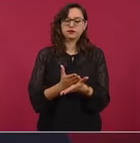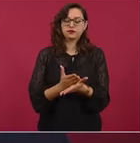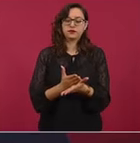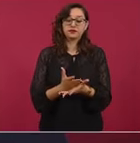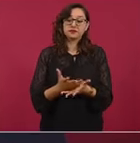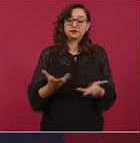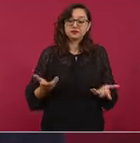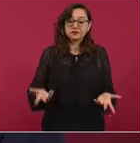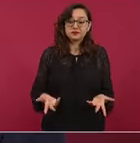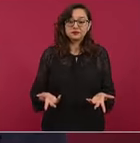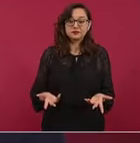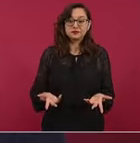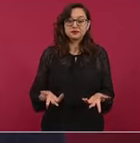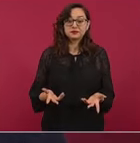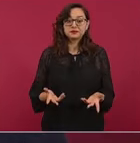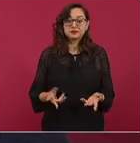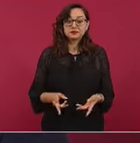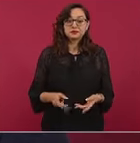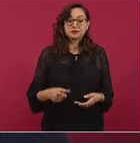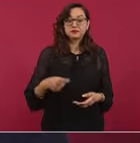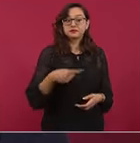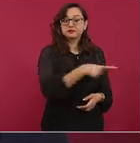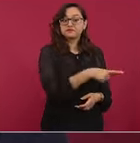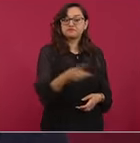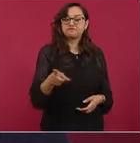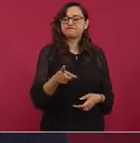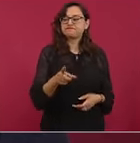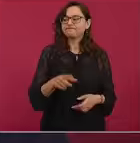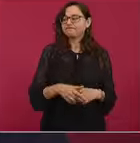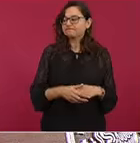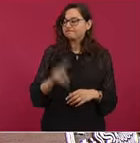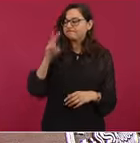Cuesta mucho que lo reconozcan nuestros adversarios,